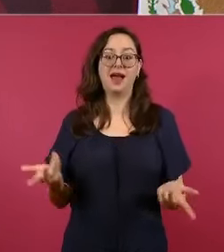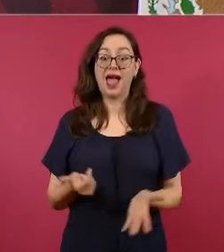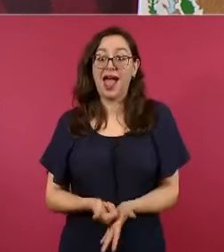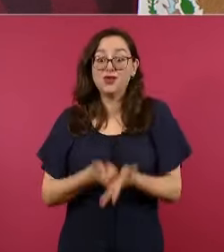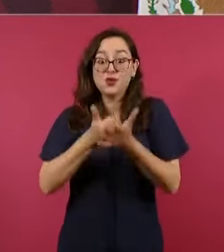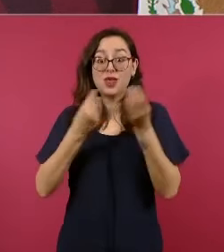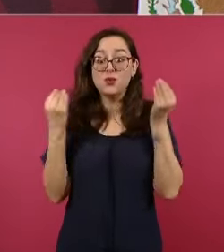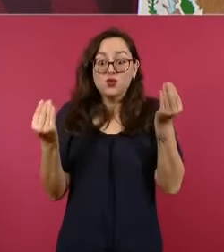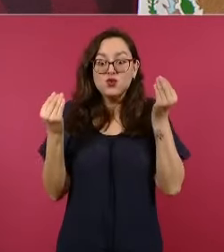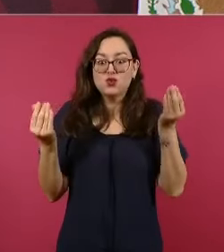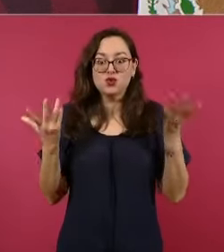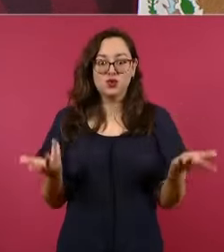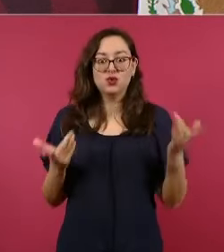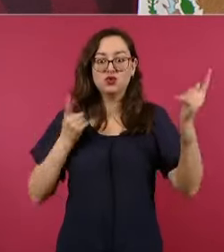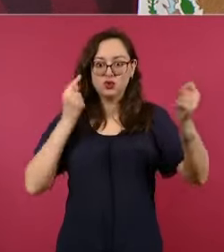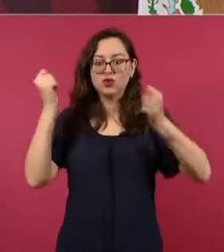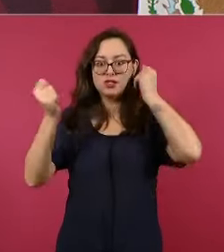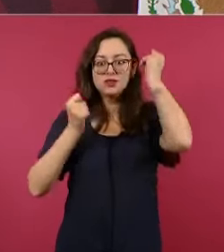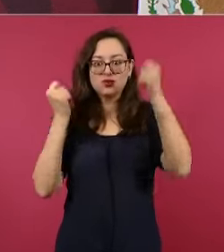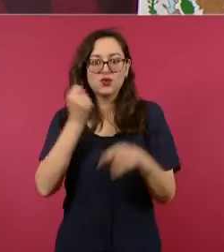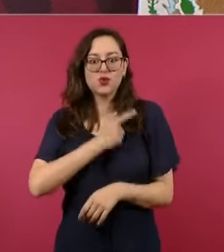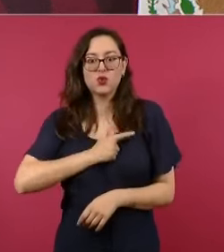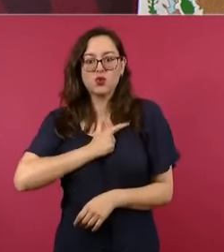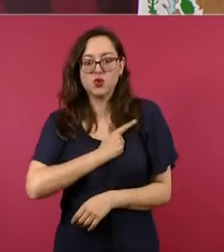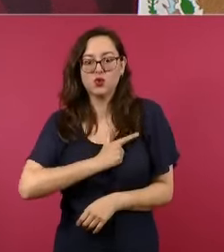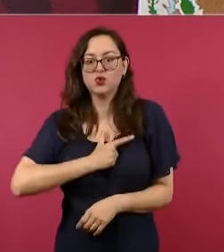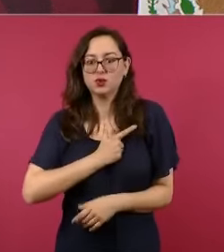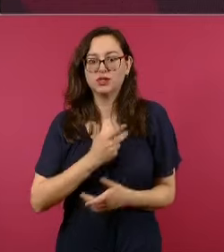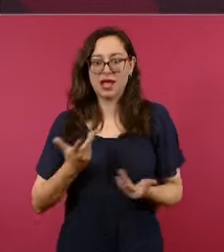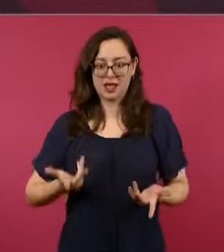mucho pero con todo